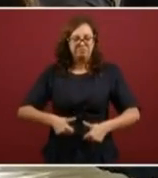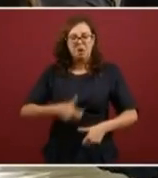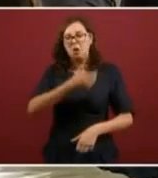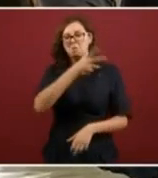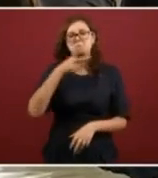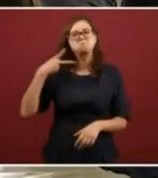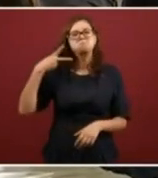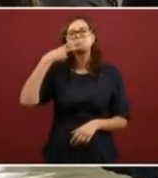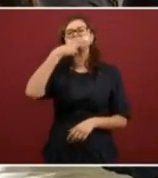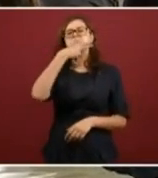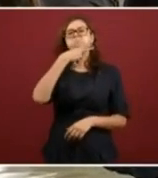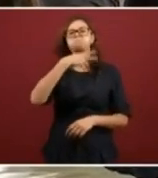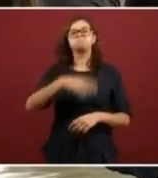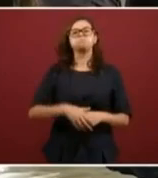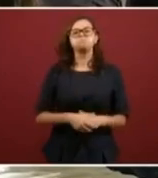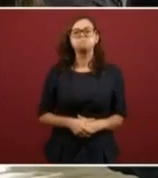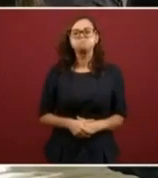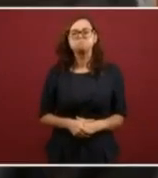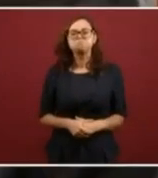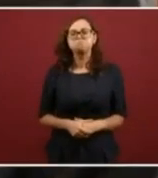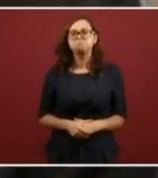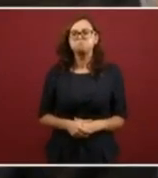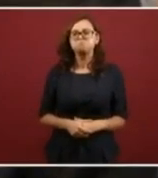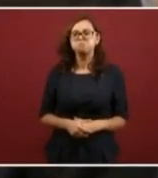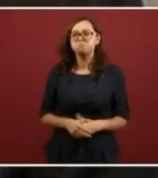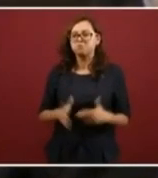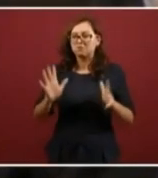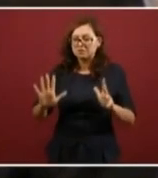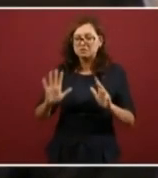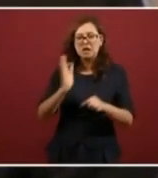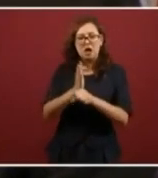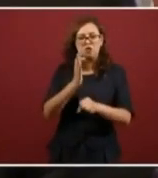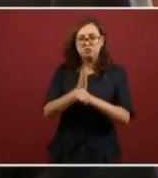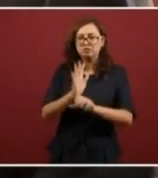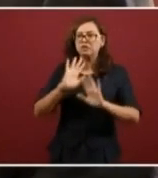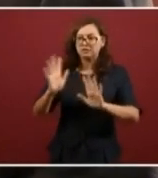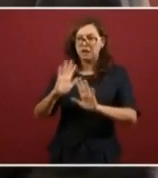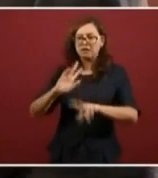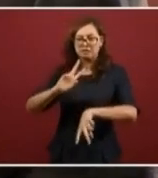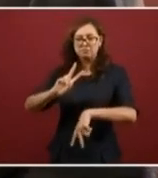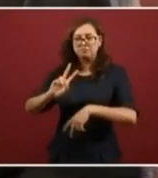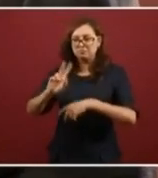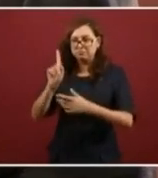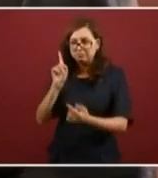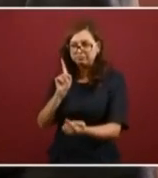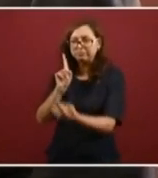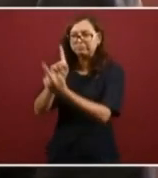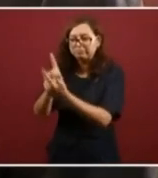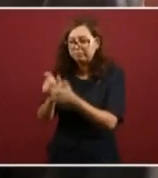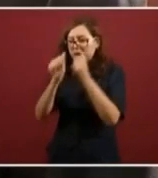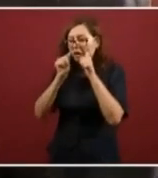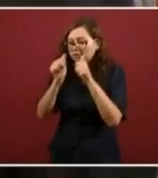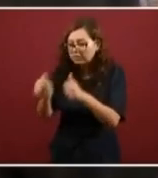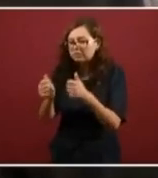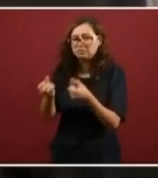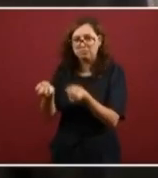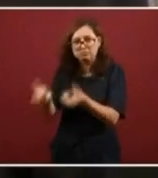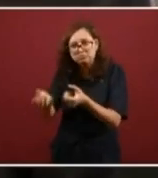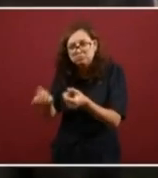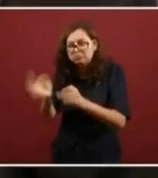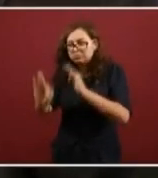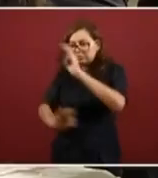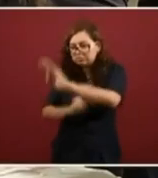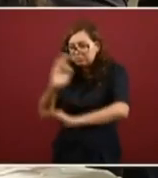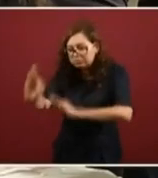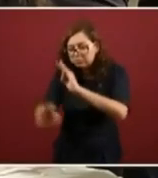atendiendo para que no se afecten en su salud, porque es un asunto que tiene que ver con